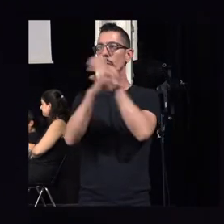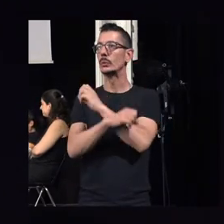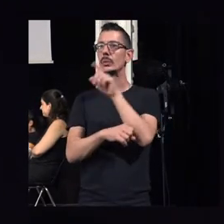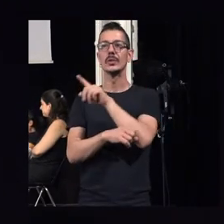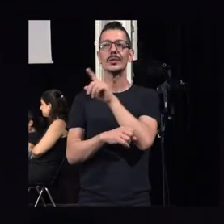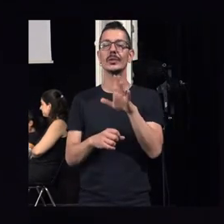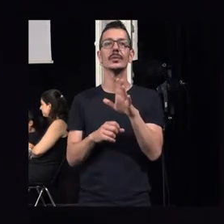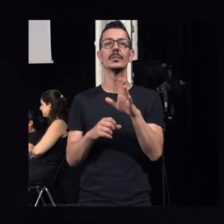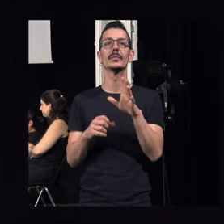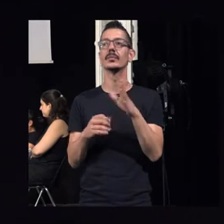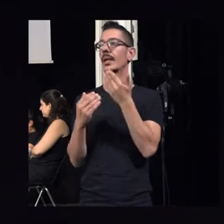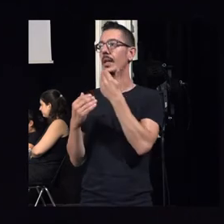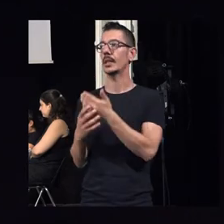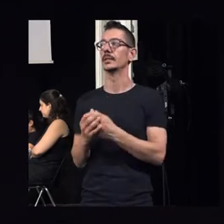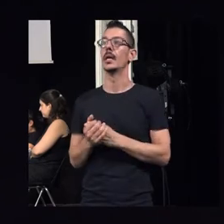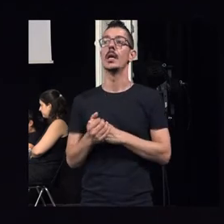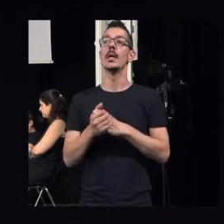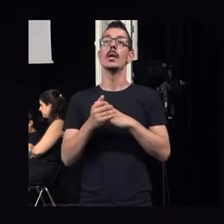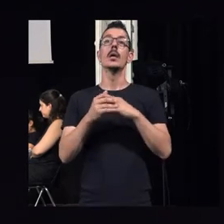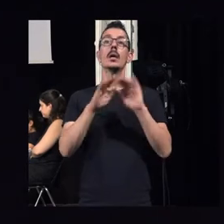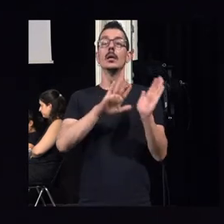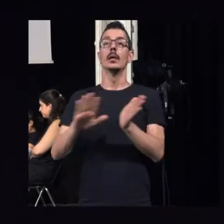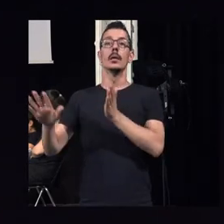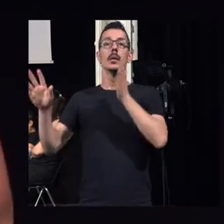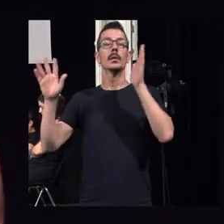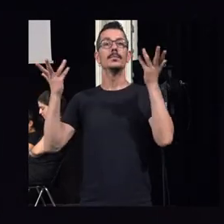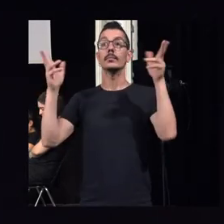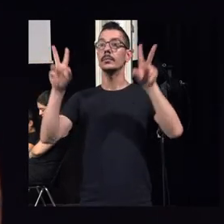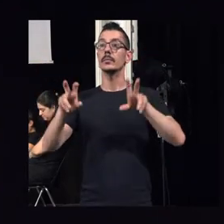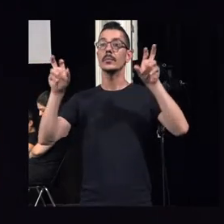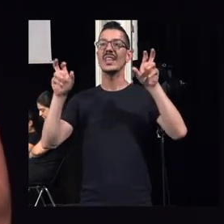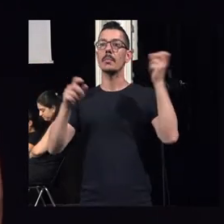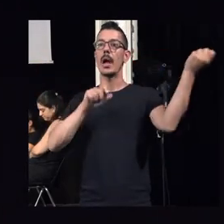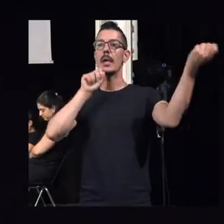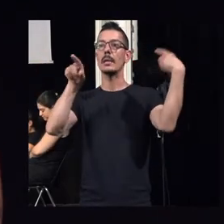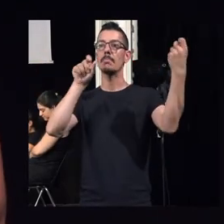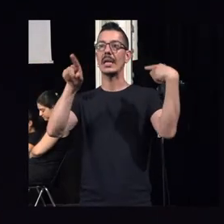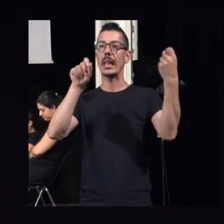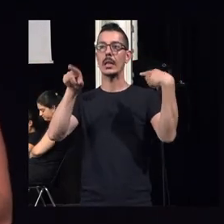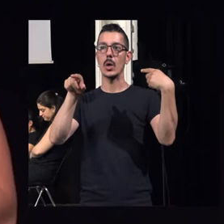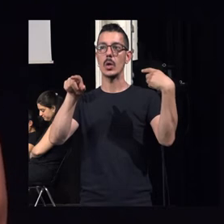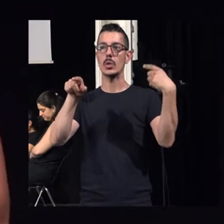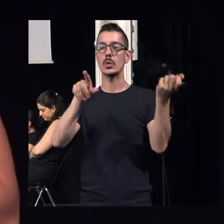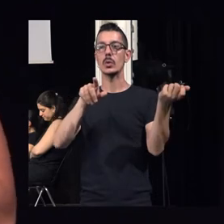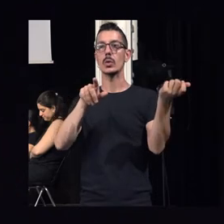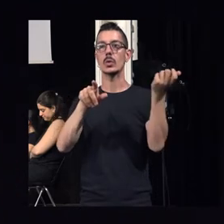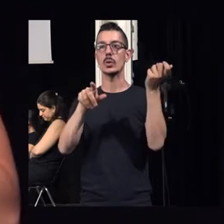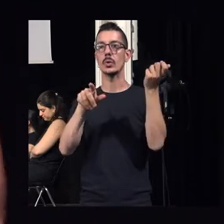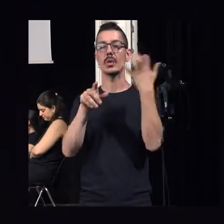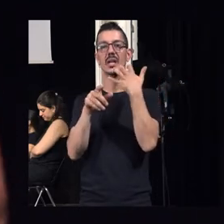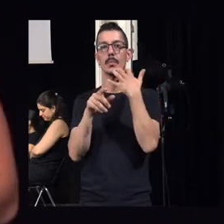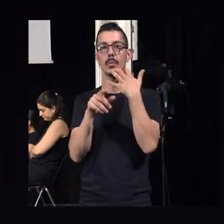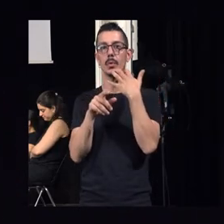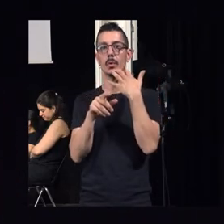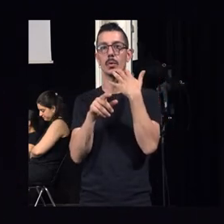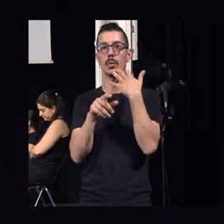cualquier forma de migración con objetivos que tengamos como objetivo venir a